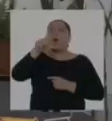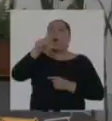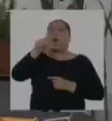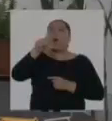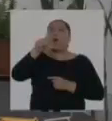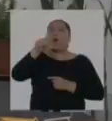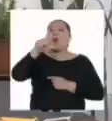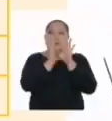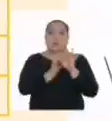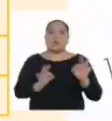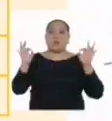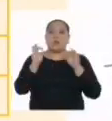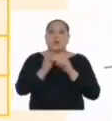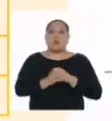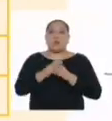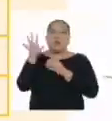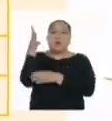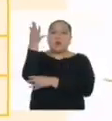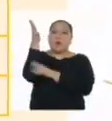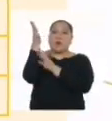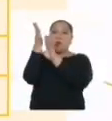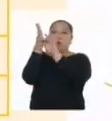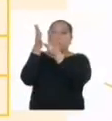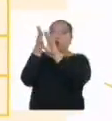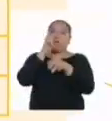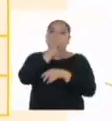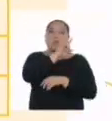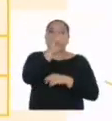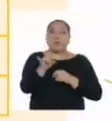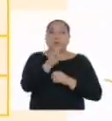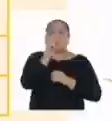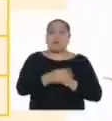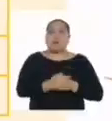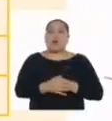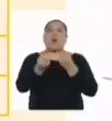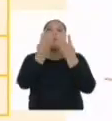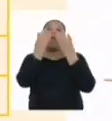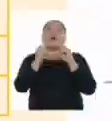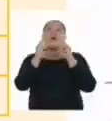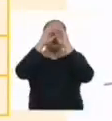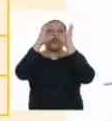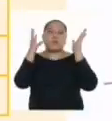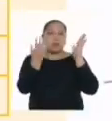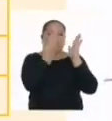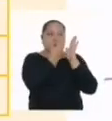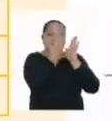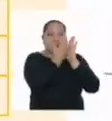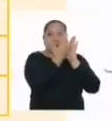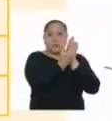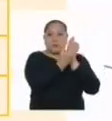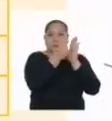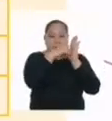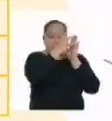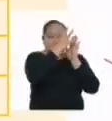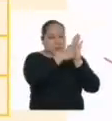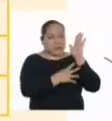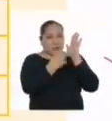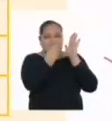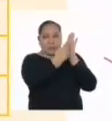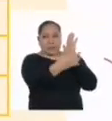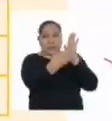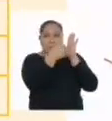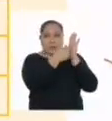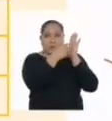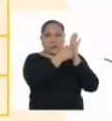cuantitativo, las hojas que hemos utilizado y los días que han pasado. En esta tabla particular vemos